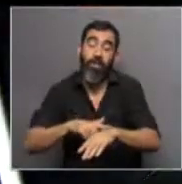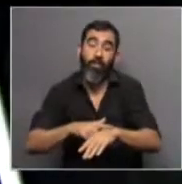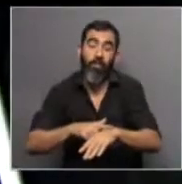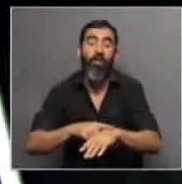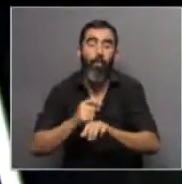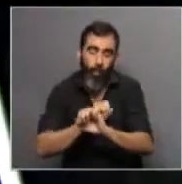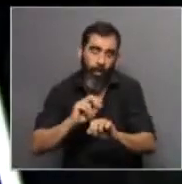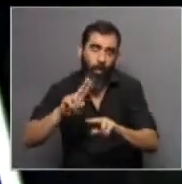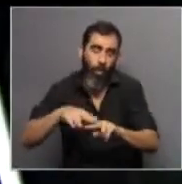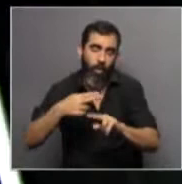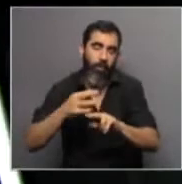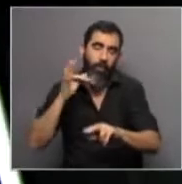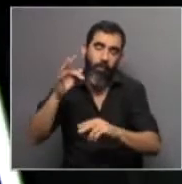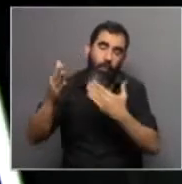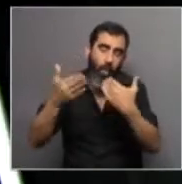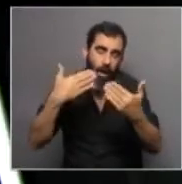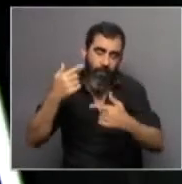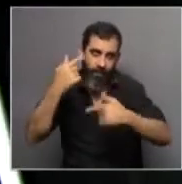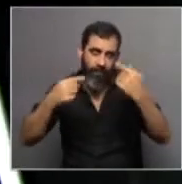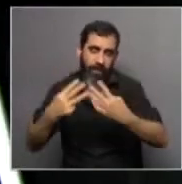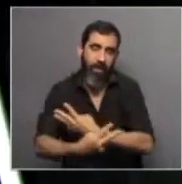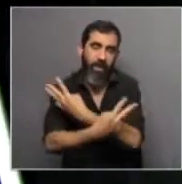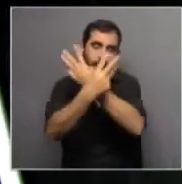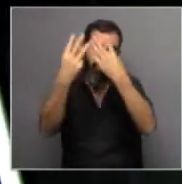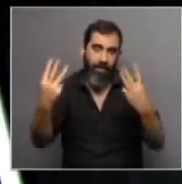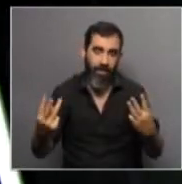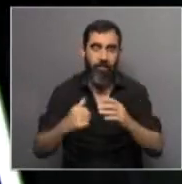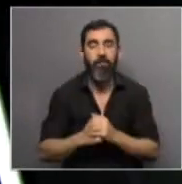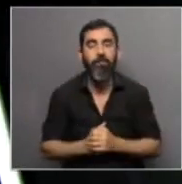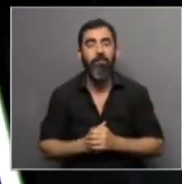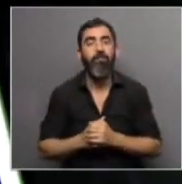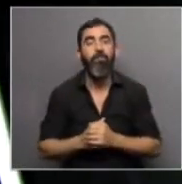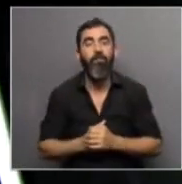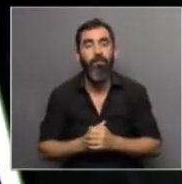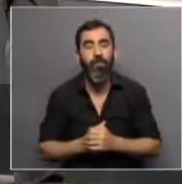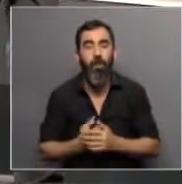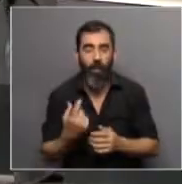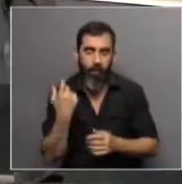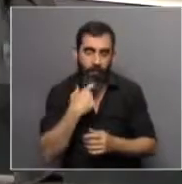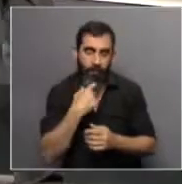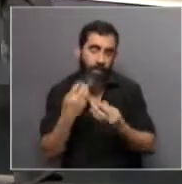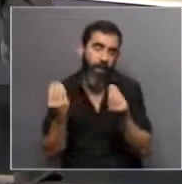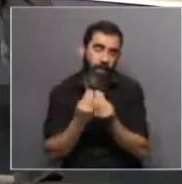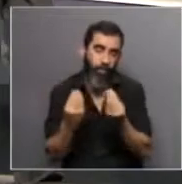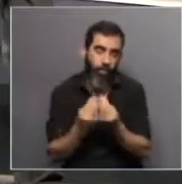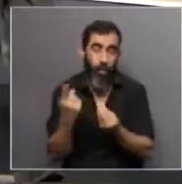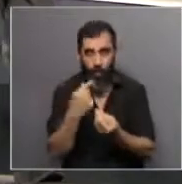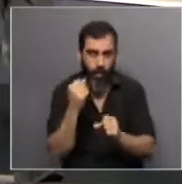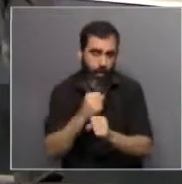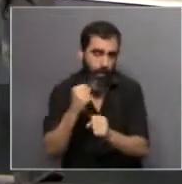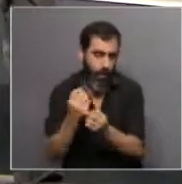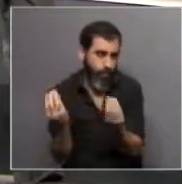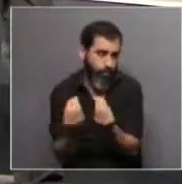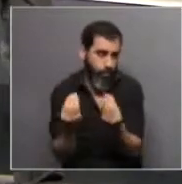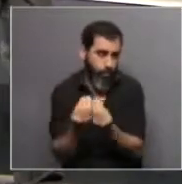va a faltar oportunidad para hablar de neurociencias en general. Hemos hablado un poco sobre ciencia, pero hay muchísimo y ustedes están trabajando a